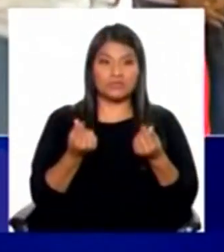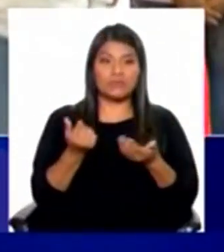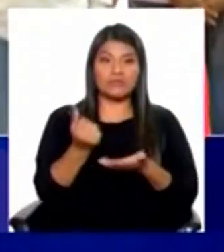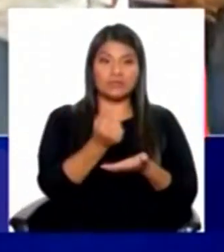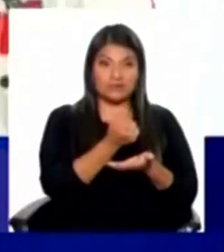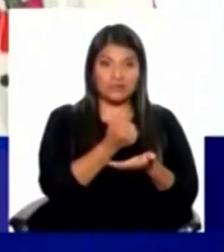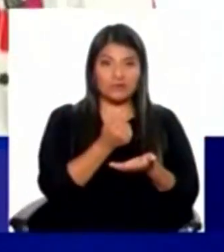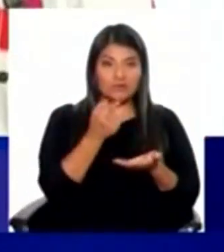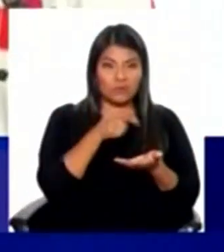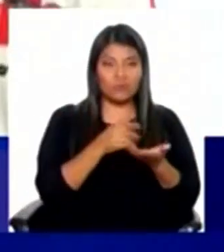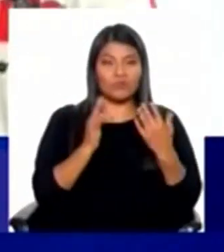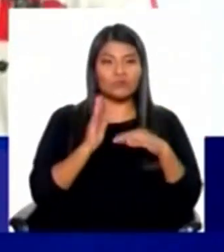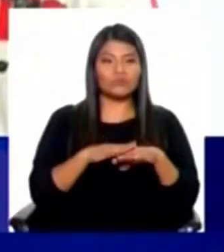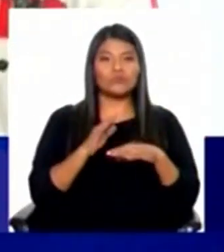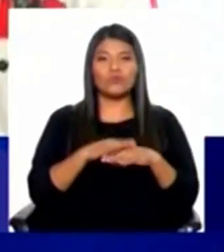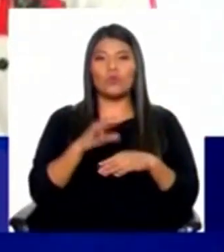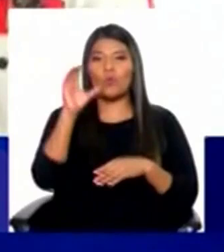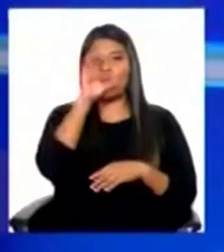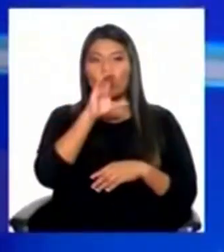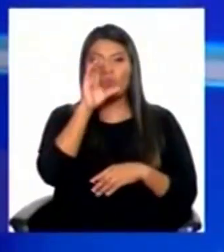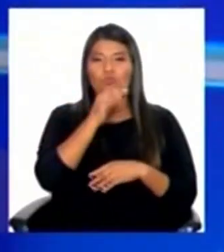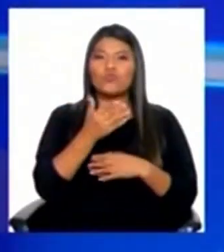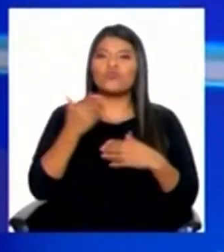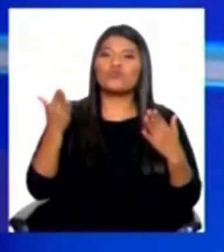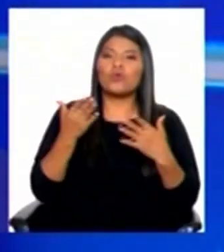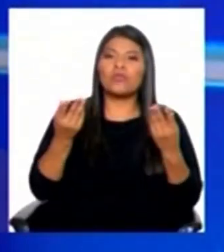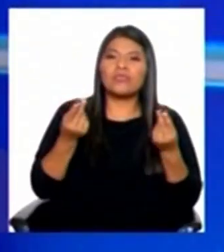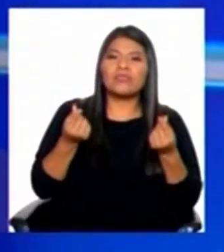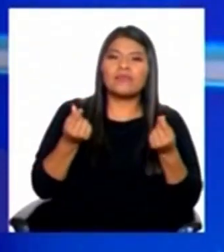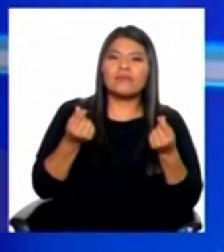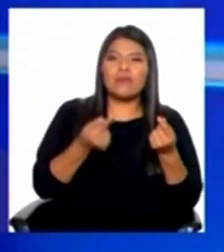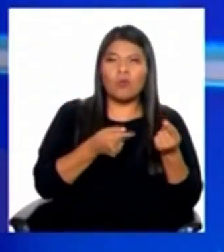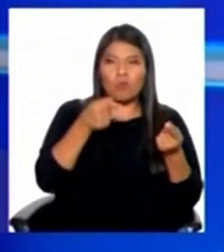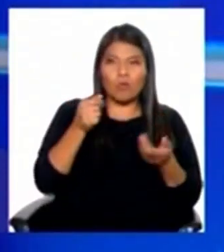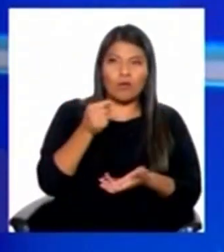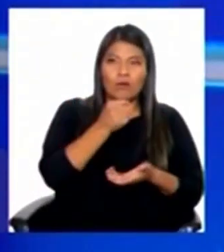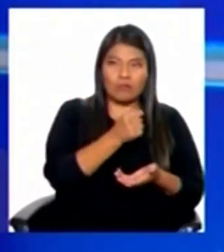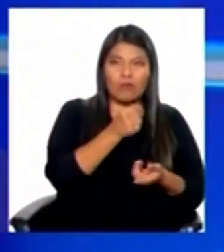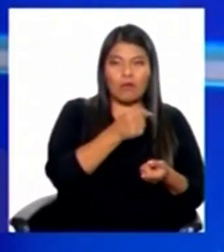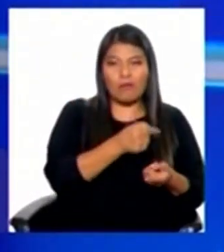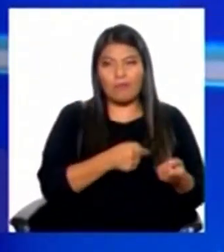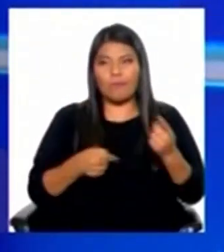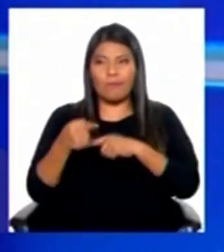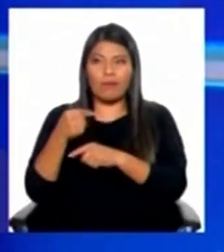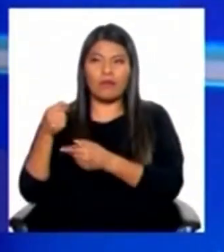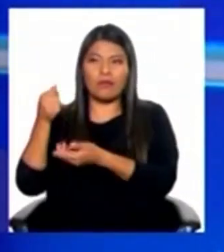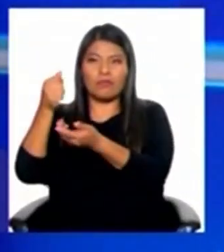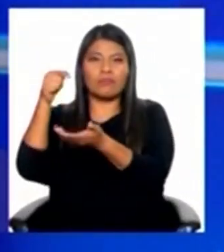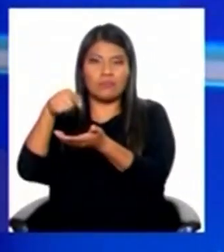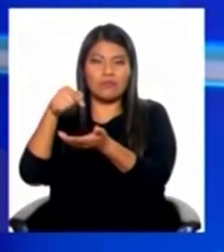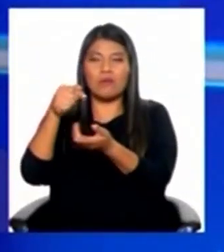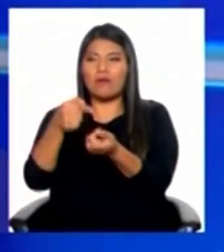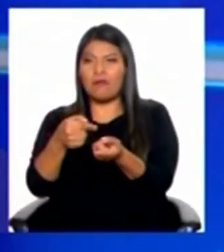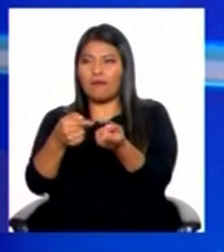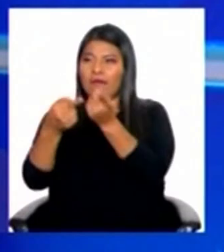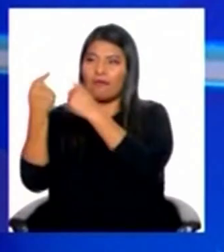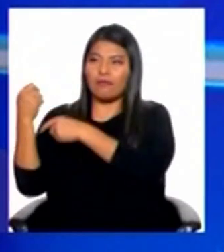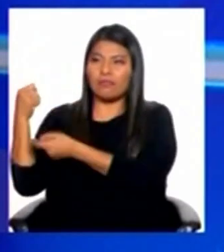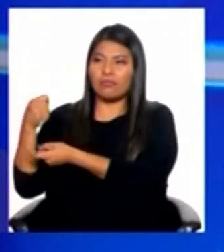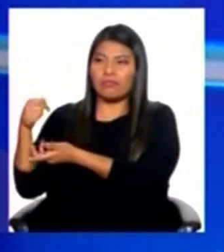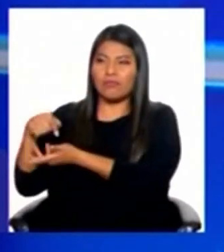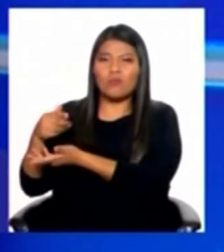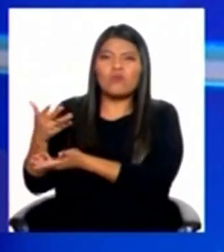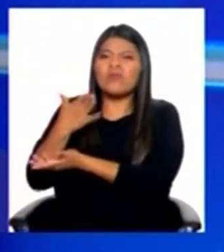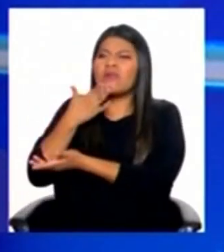fue la fuente. Es identificar la ruta del dinero, Mayra. Así es. Es decir, de dónde han salido estos dineros, en qué se han invertido. Y yo creo que el